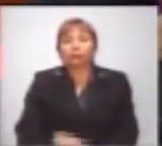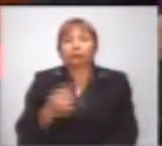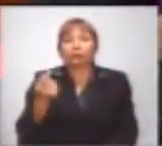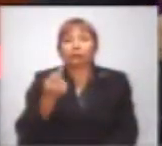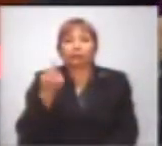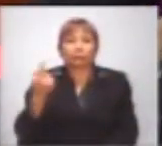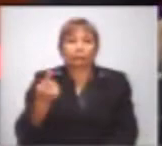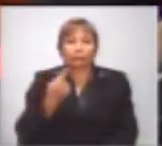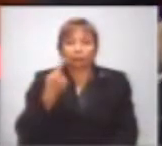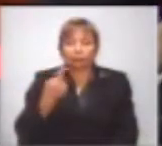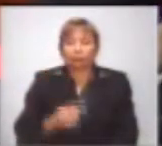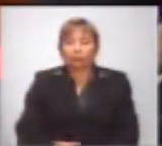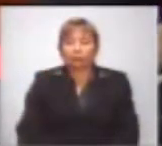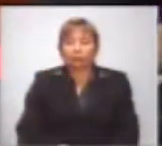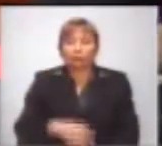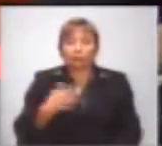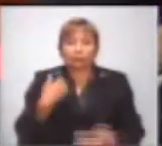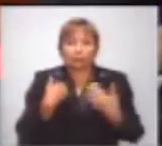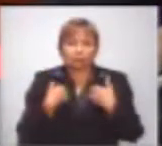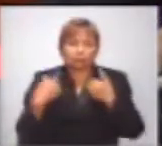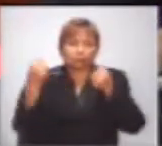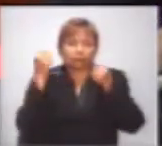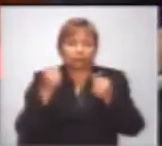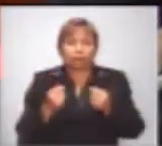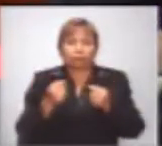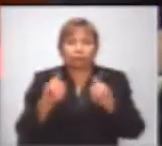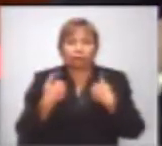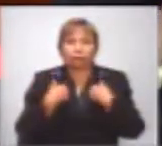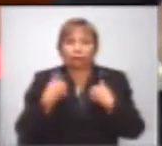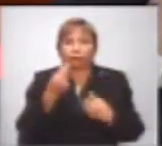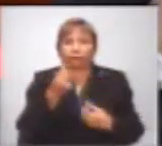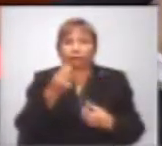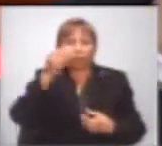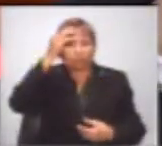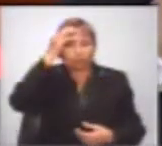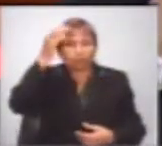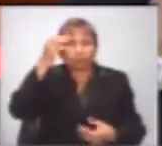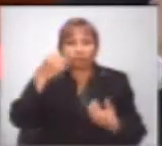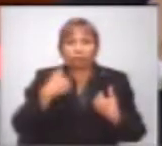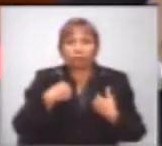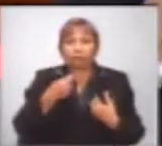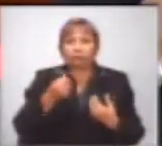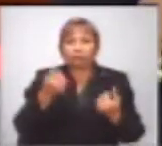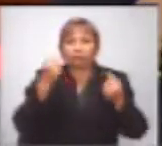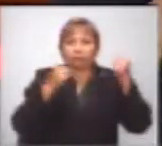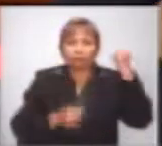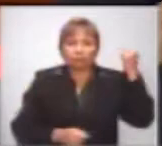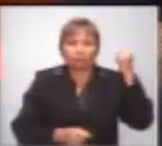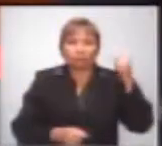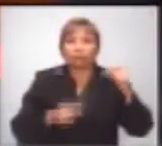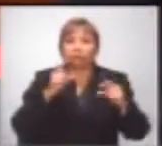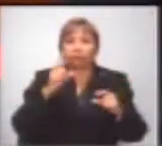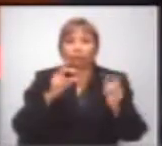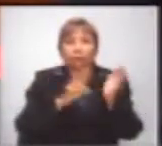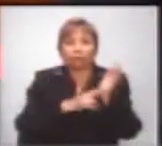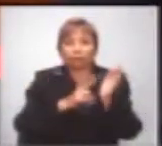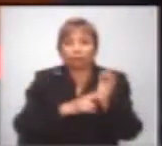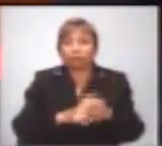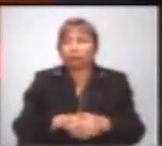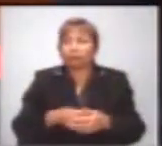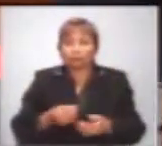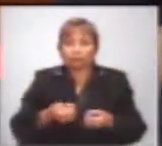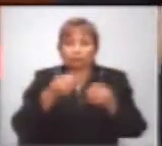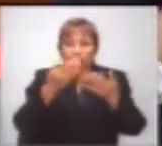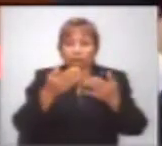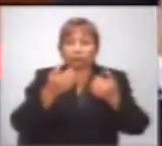solamente los que tienen poder económico, los que tienen capacidad económica, tienen que tener derecho a un seguro. Démosle